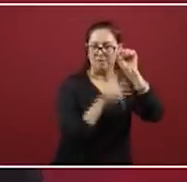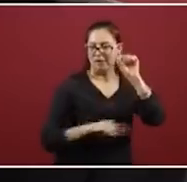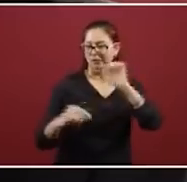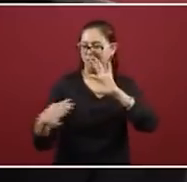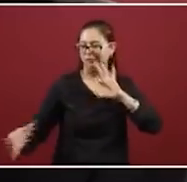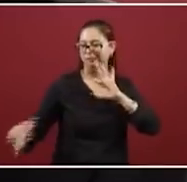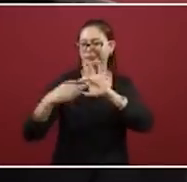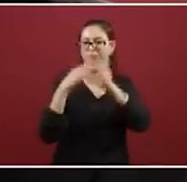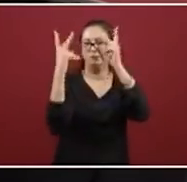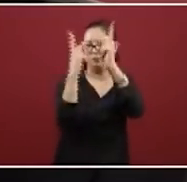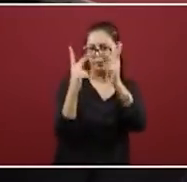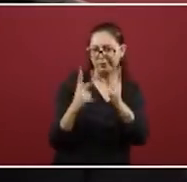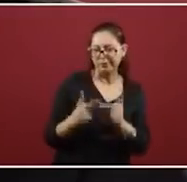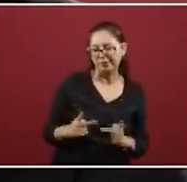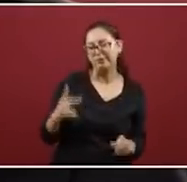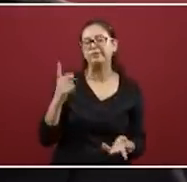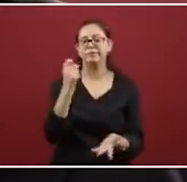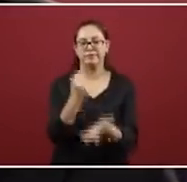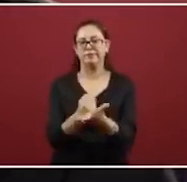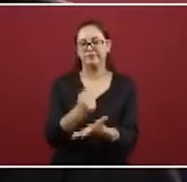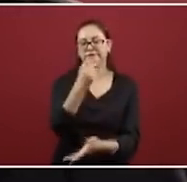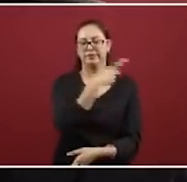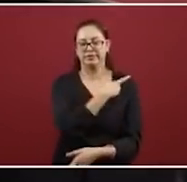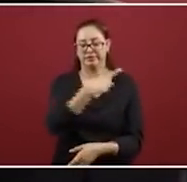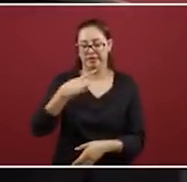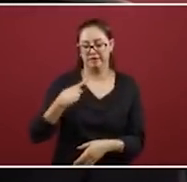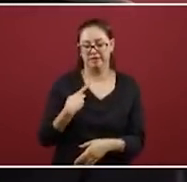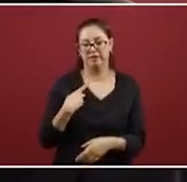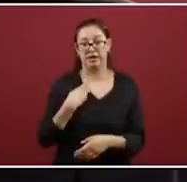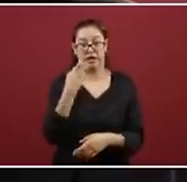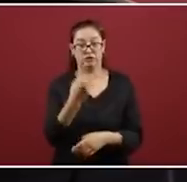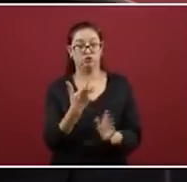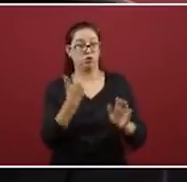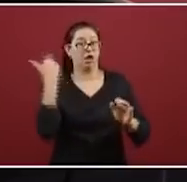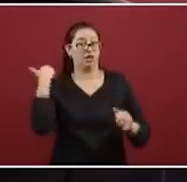trabajadores mexicanos. Al aprobarse ayer esta reforma